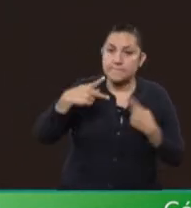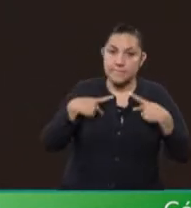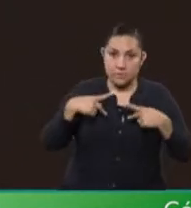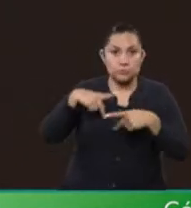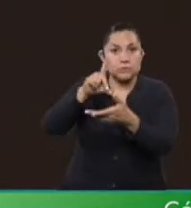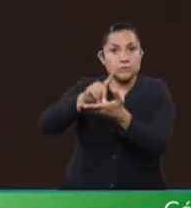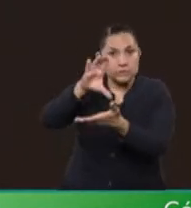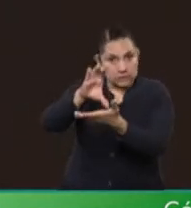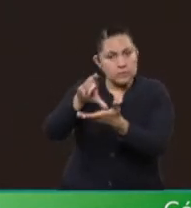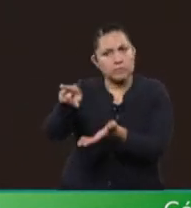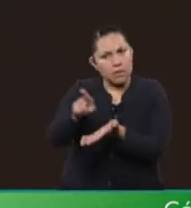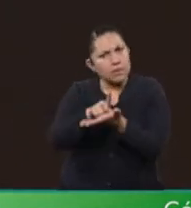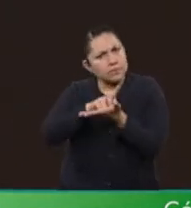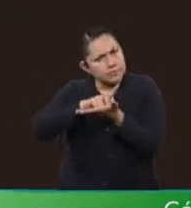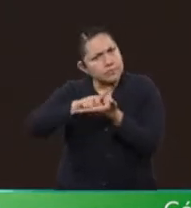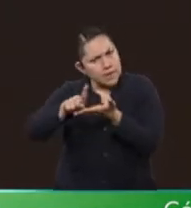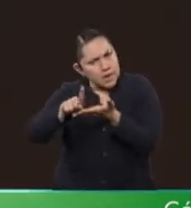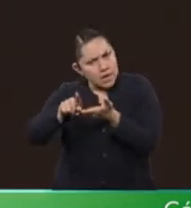una pensión